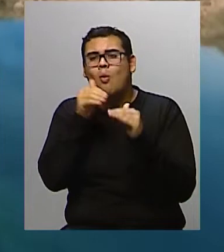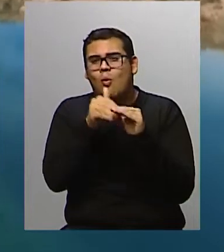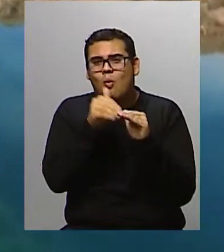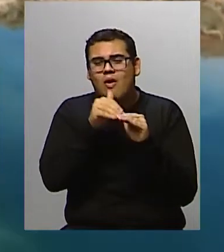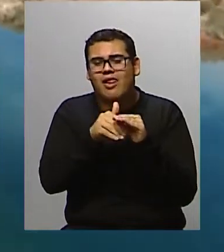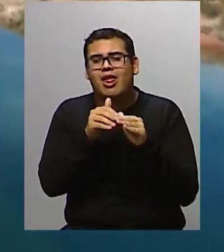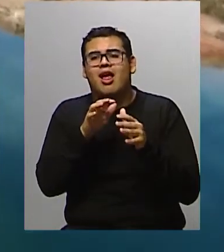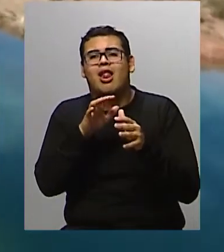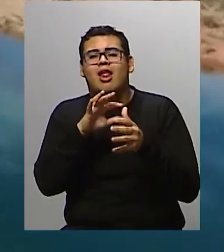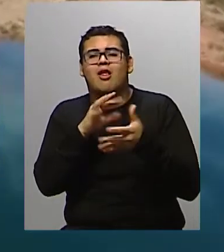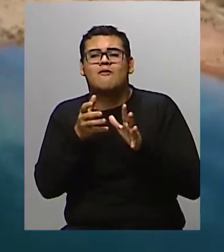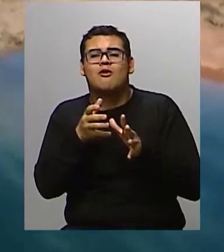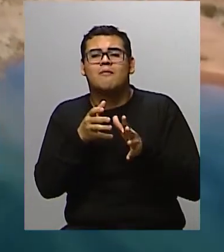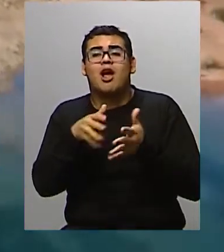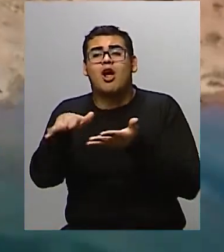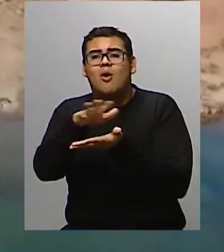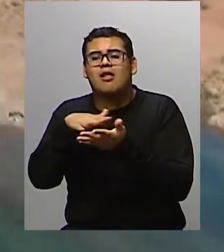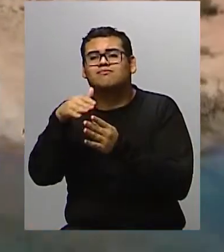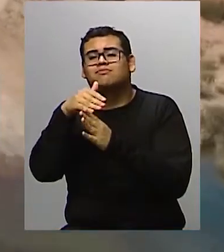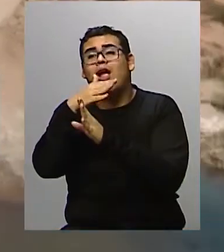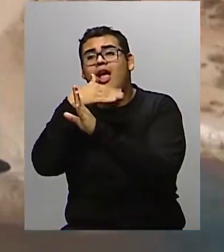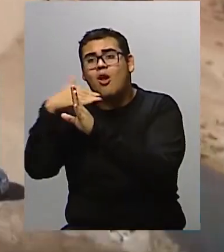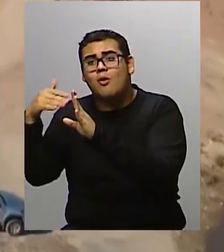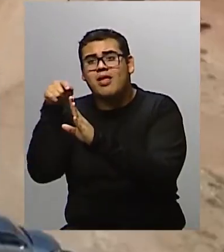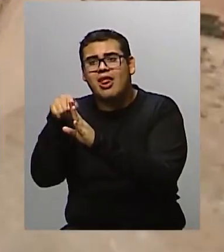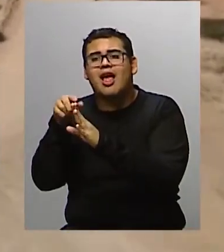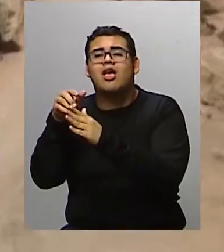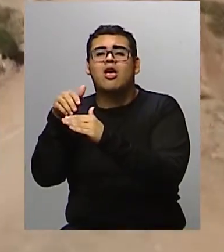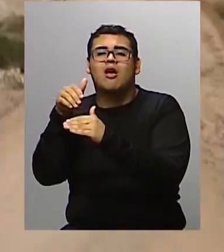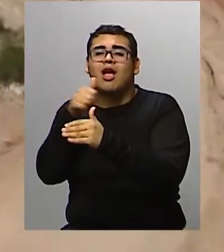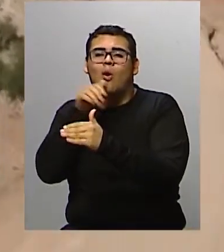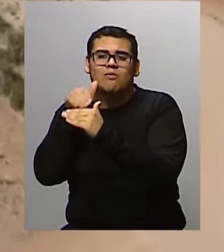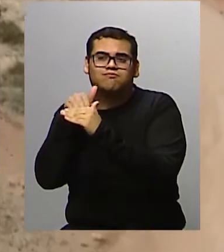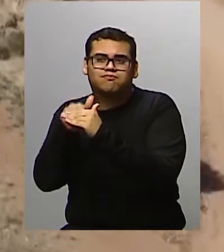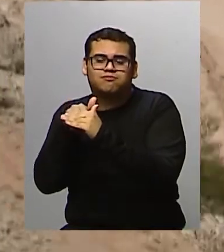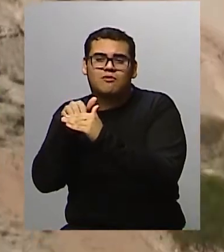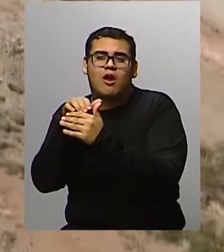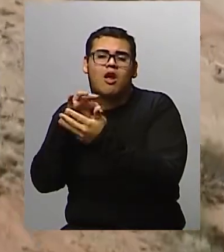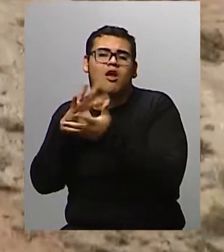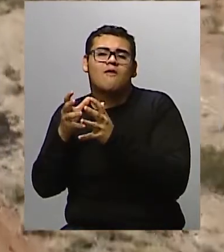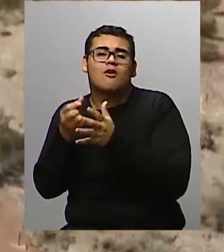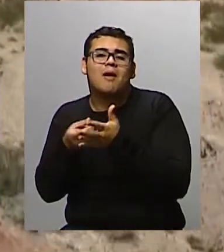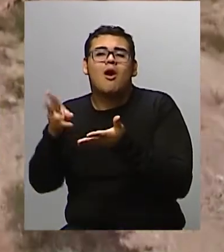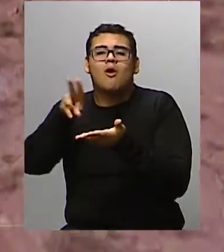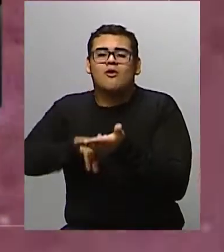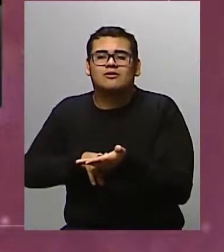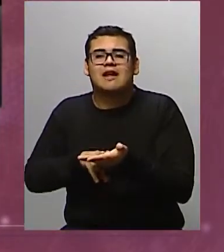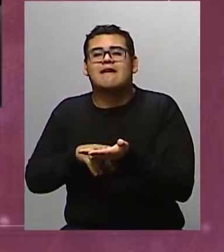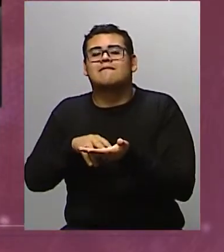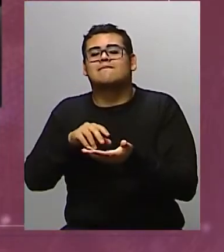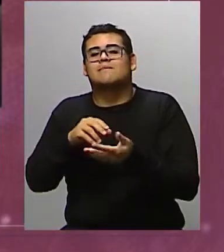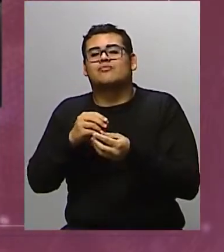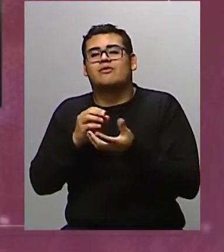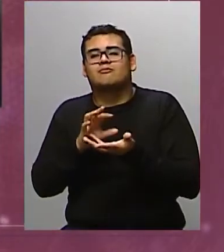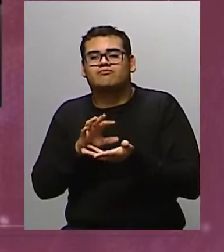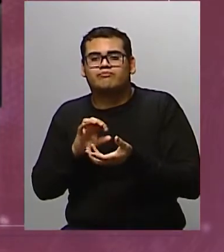en estos sistemas de viejos humedales, viejas lagunas de Guanacache, y de esta forma, bueno, tratar de recuperar, de restaurar algo